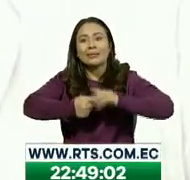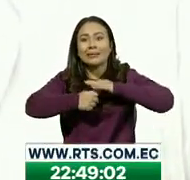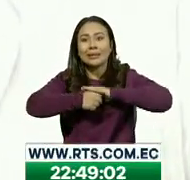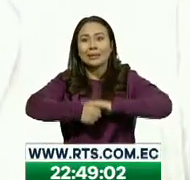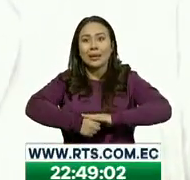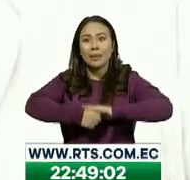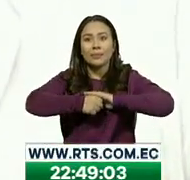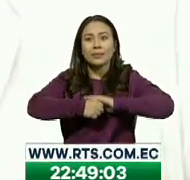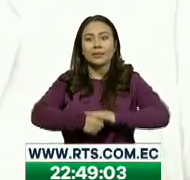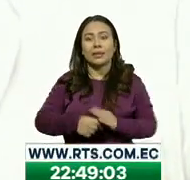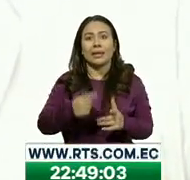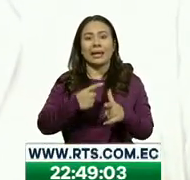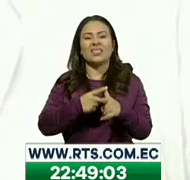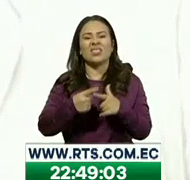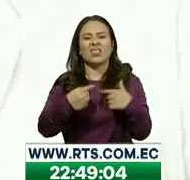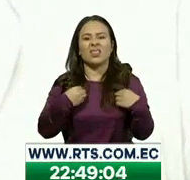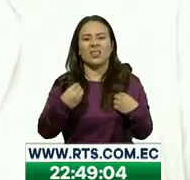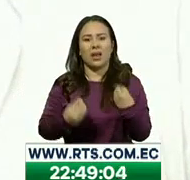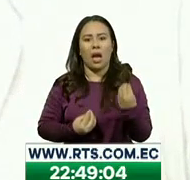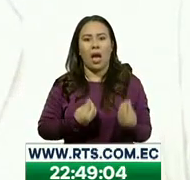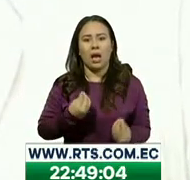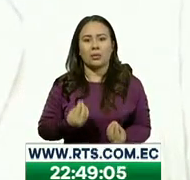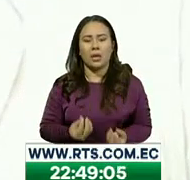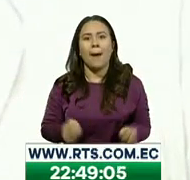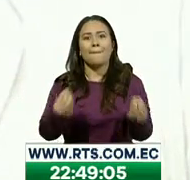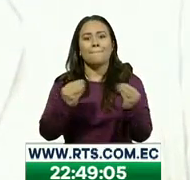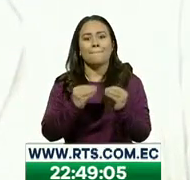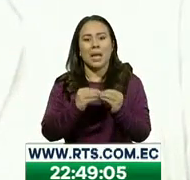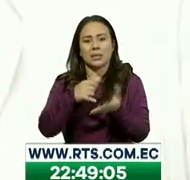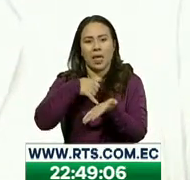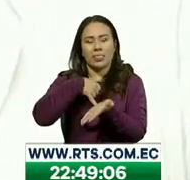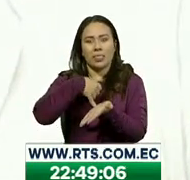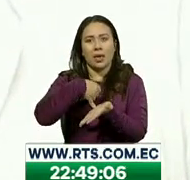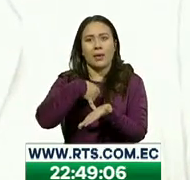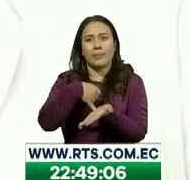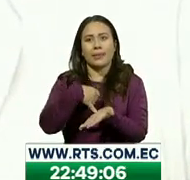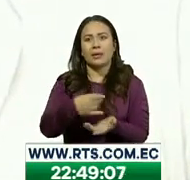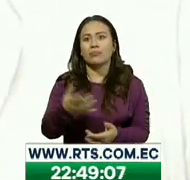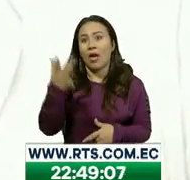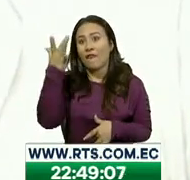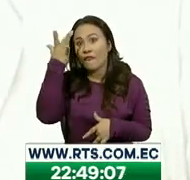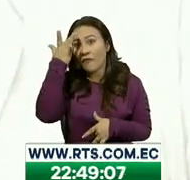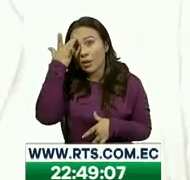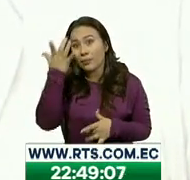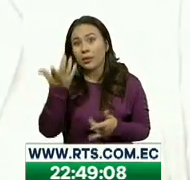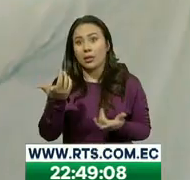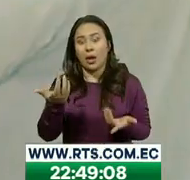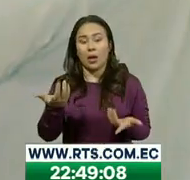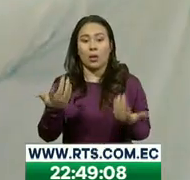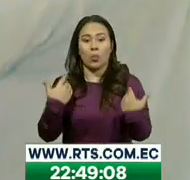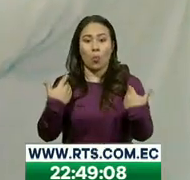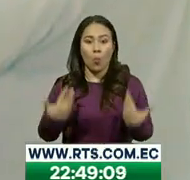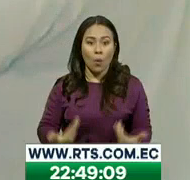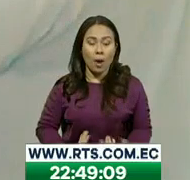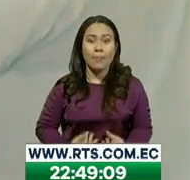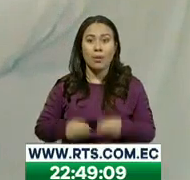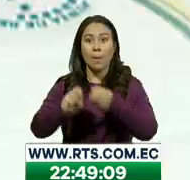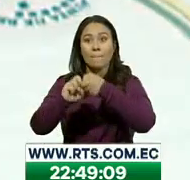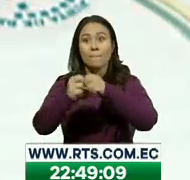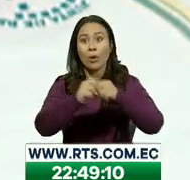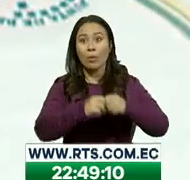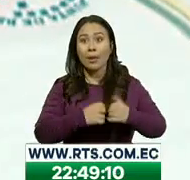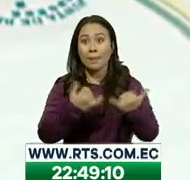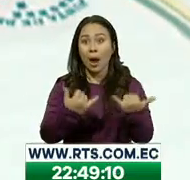Entonces, ¿qué sucede? Que nos hace más proclives a tener una enfermedad física. Entre los problemas que más